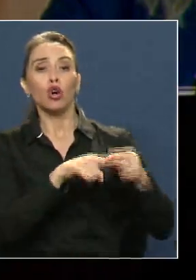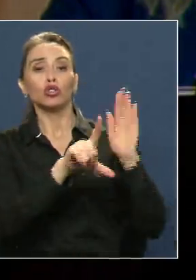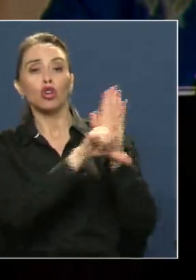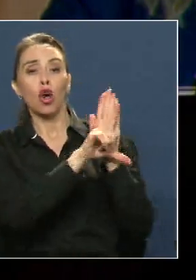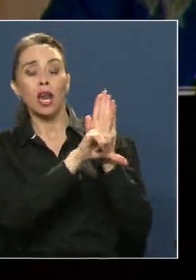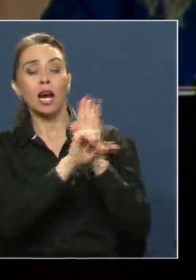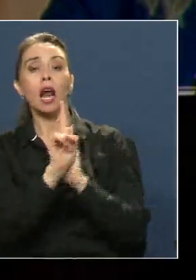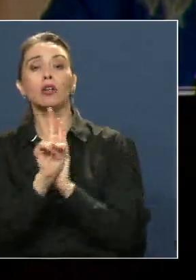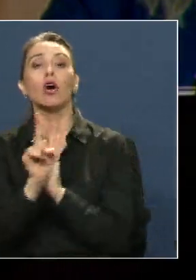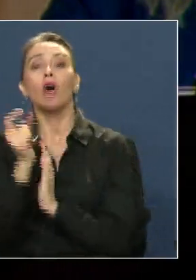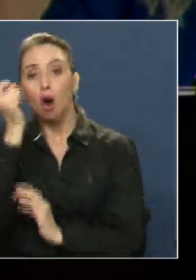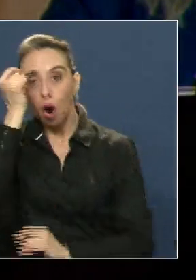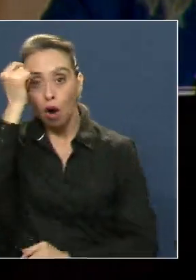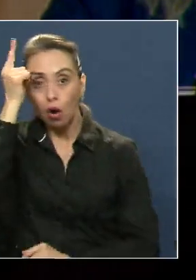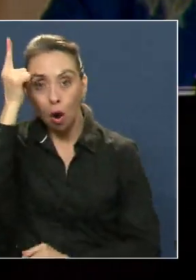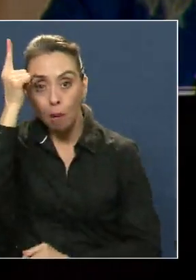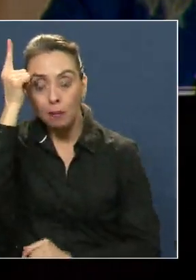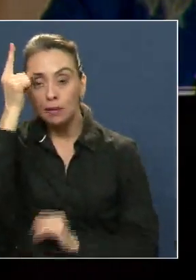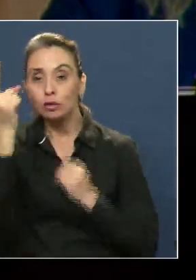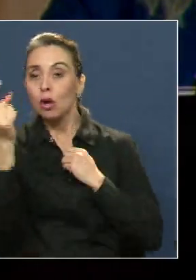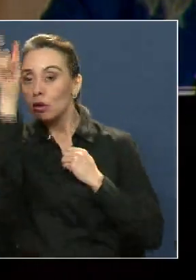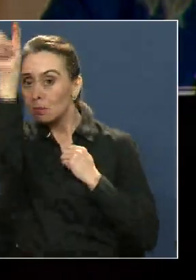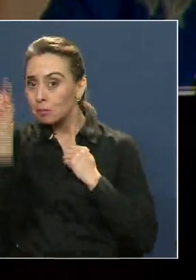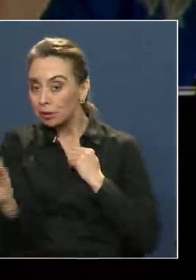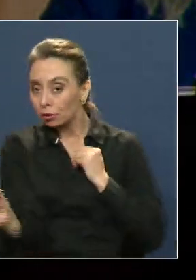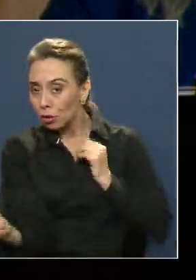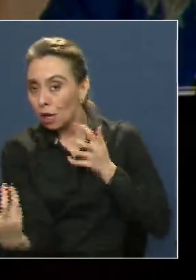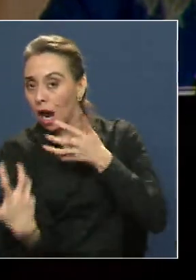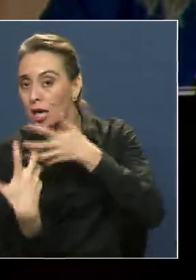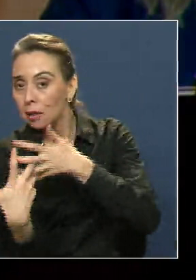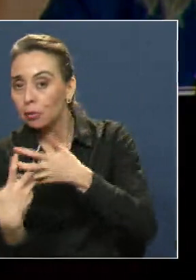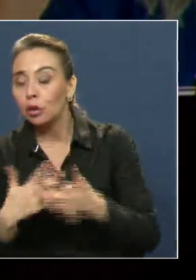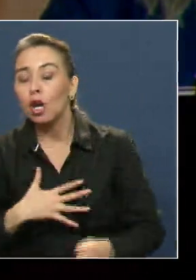de comprensión, de empatía, de